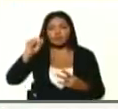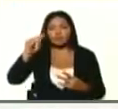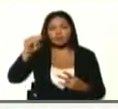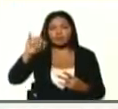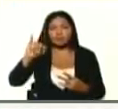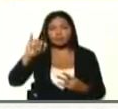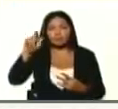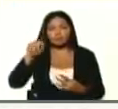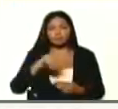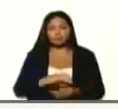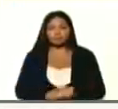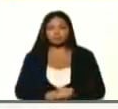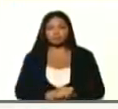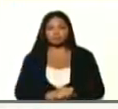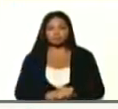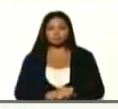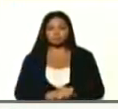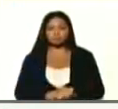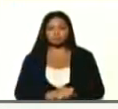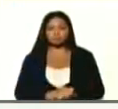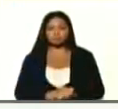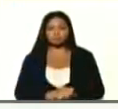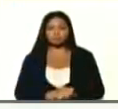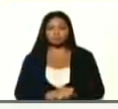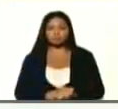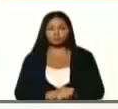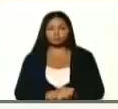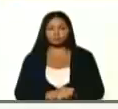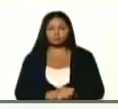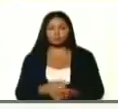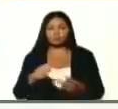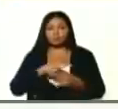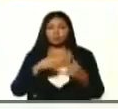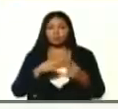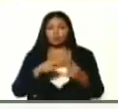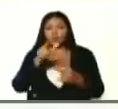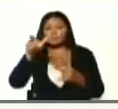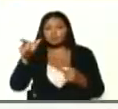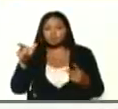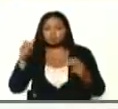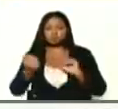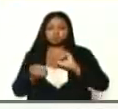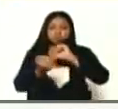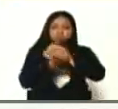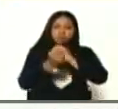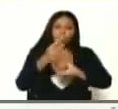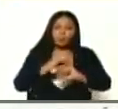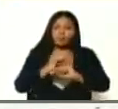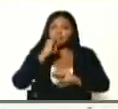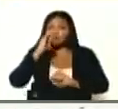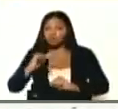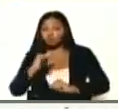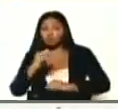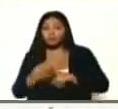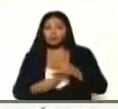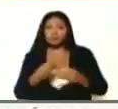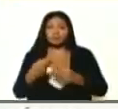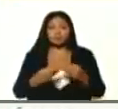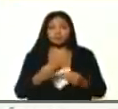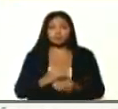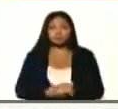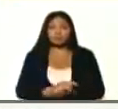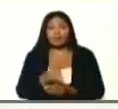en Altagracia de Orituco. Esta entrega controlada se hizo tras la denuncia realizada. Vean